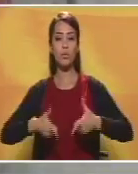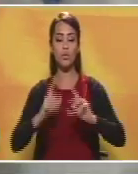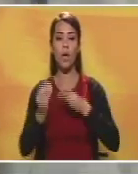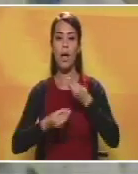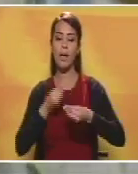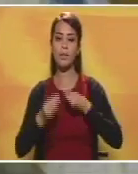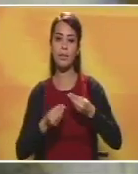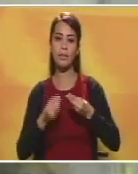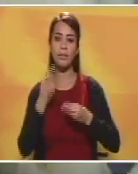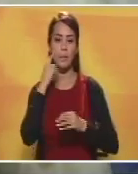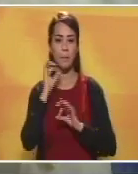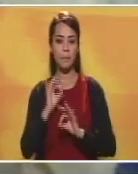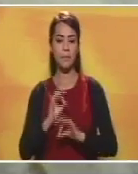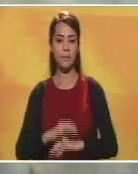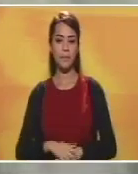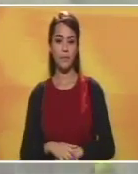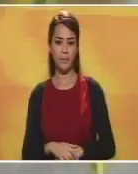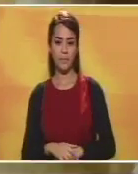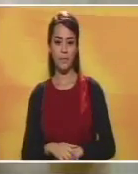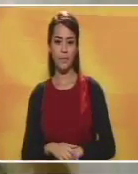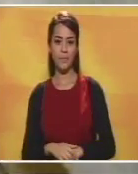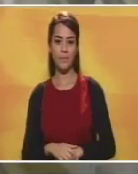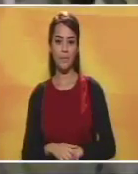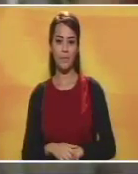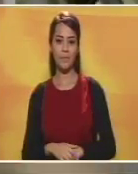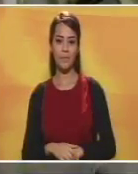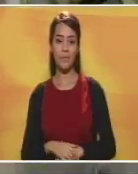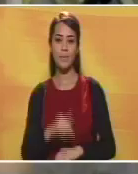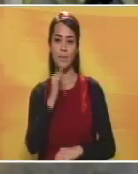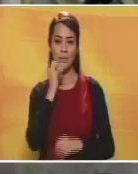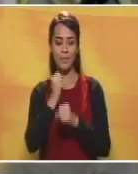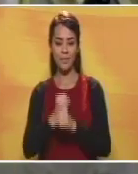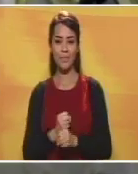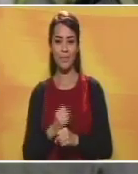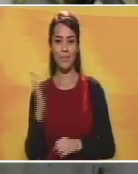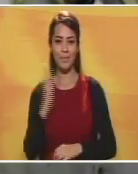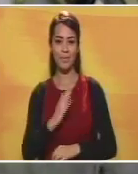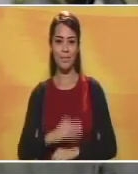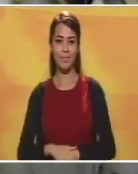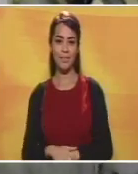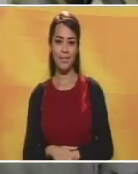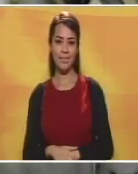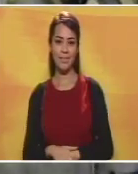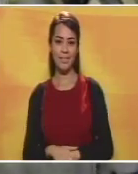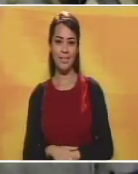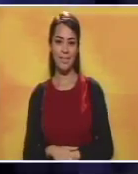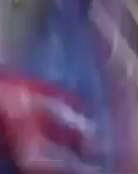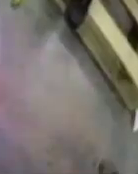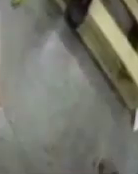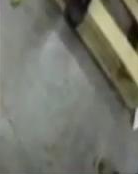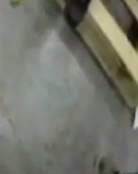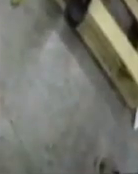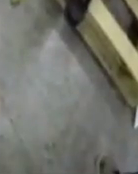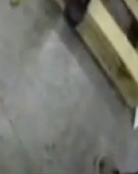el mayor decomiso de droga en Europa. Los detalles en tan solo minutos. Ya venimos.